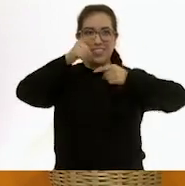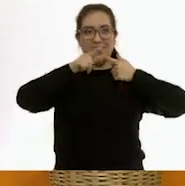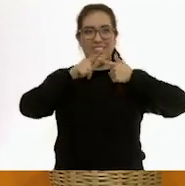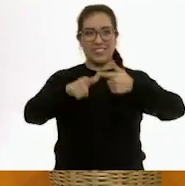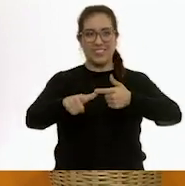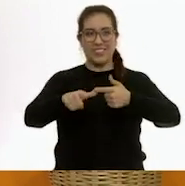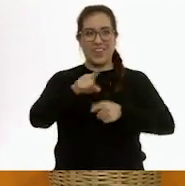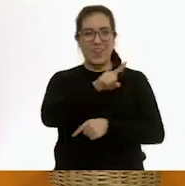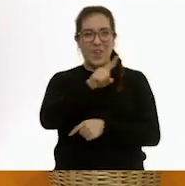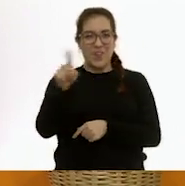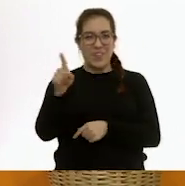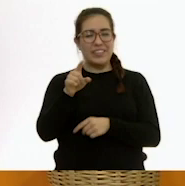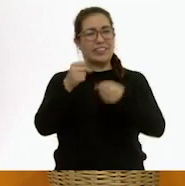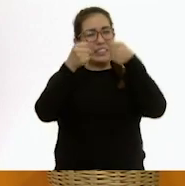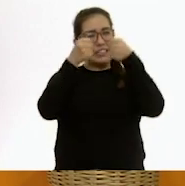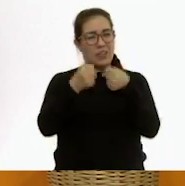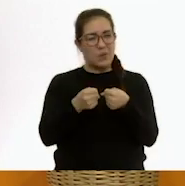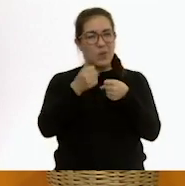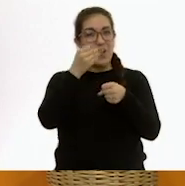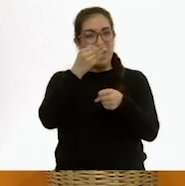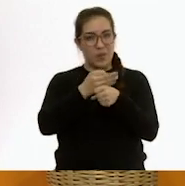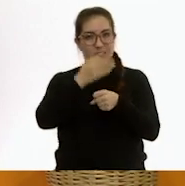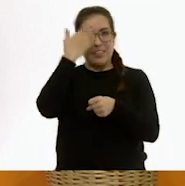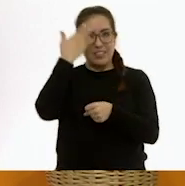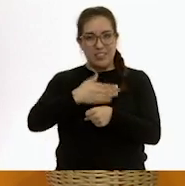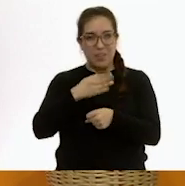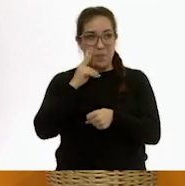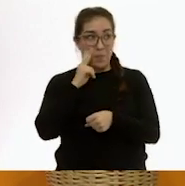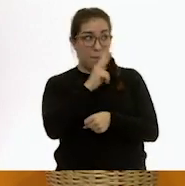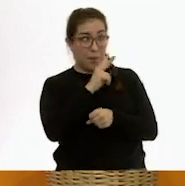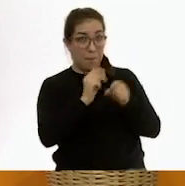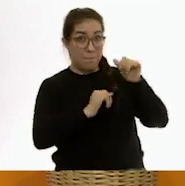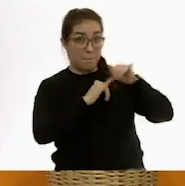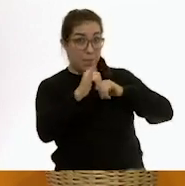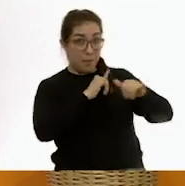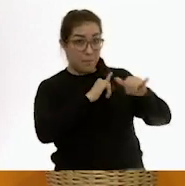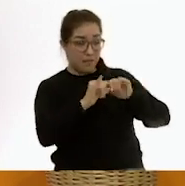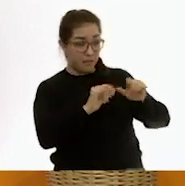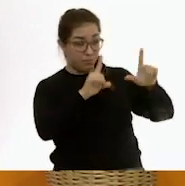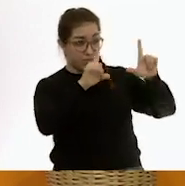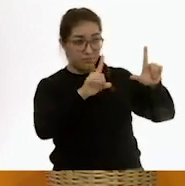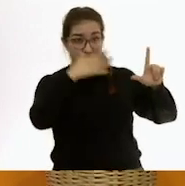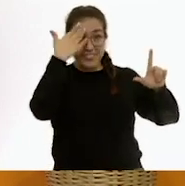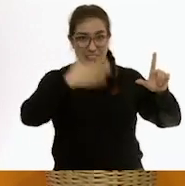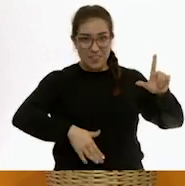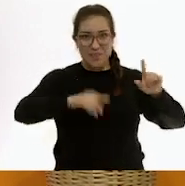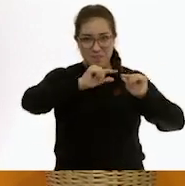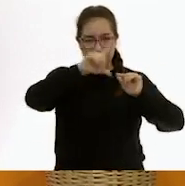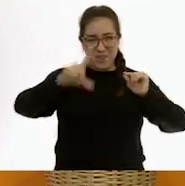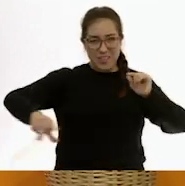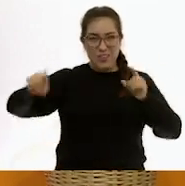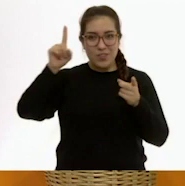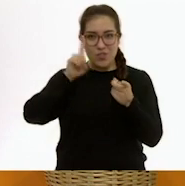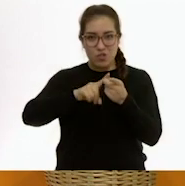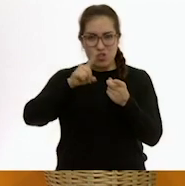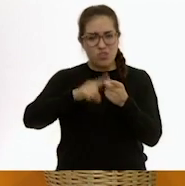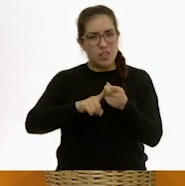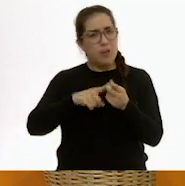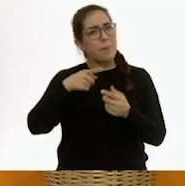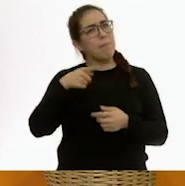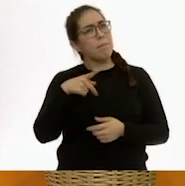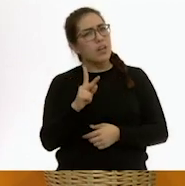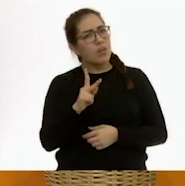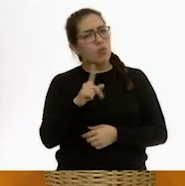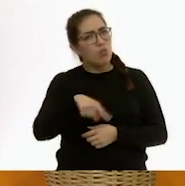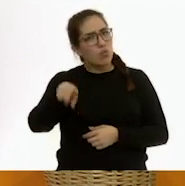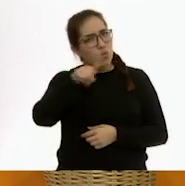que pueden reconocer muy bien en dónde está México al mirar un mapa en el continente americano, ¿verdad? Pero, ¿saben cuáles son los países